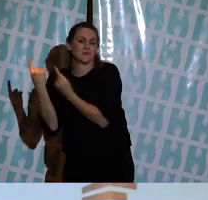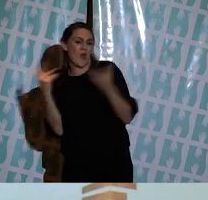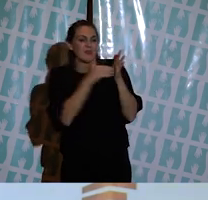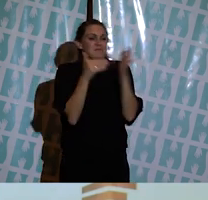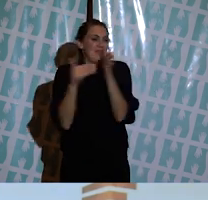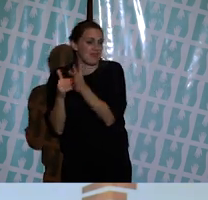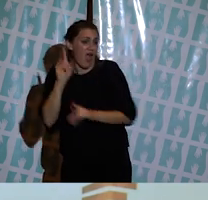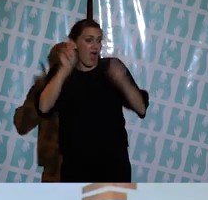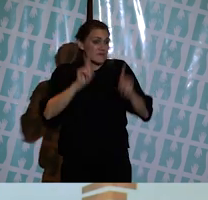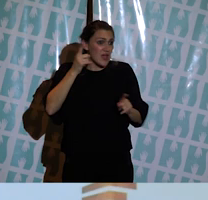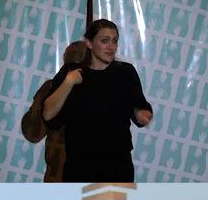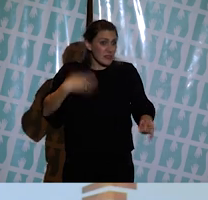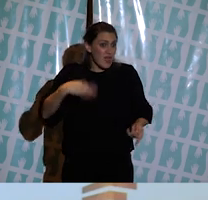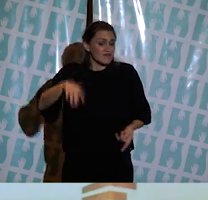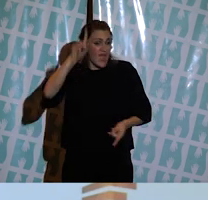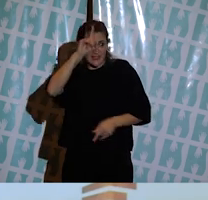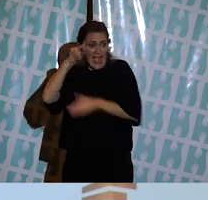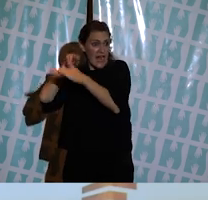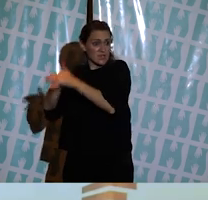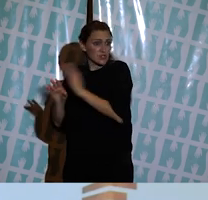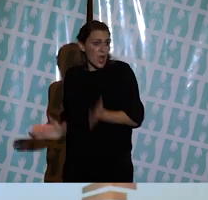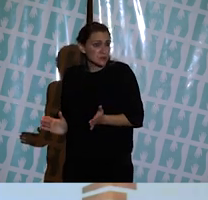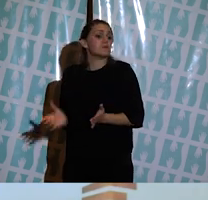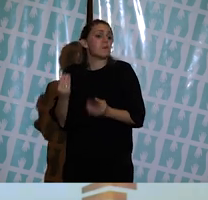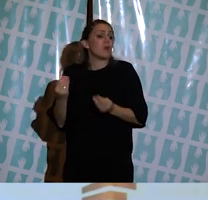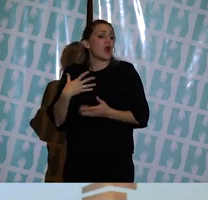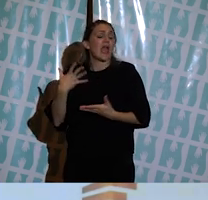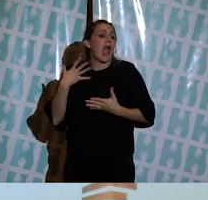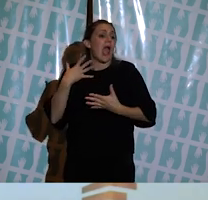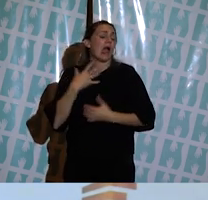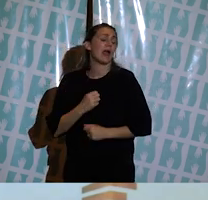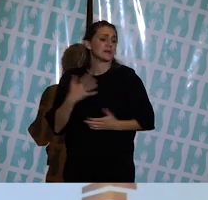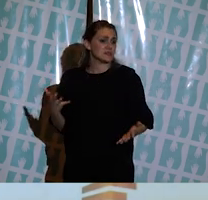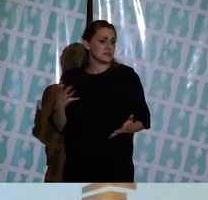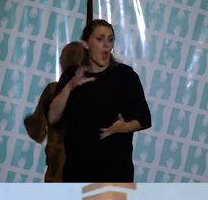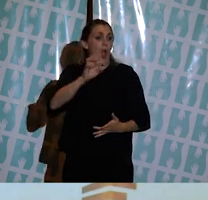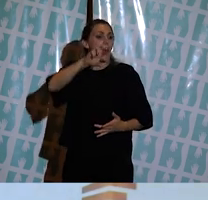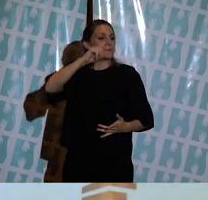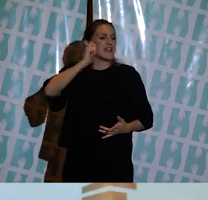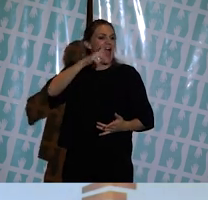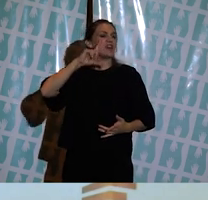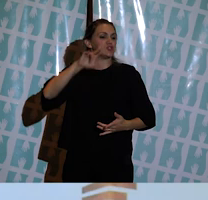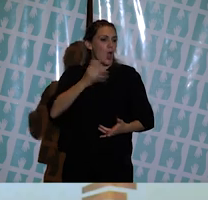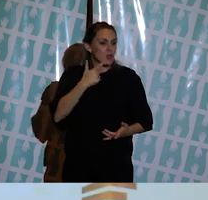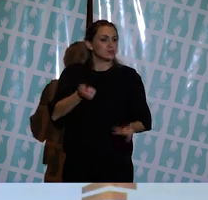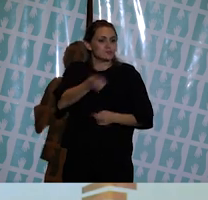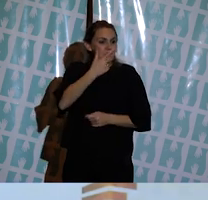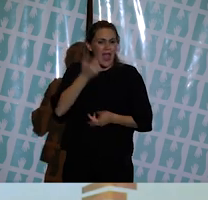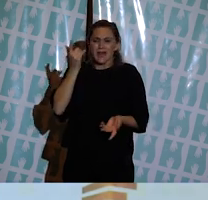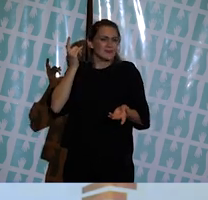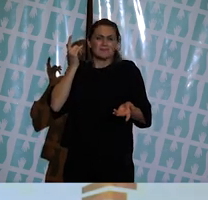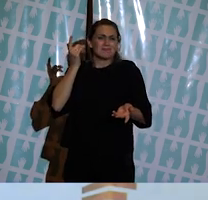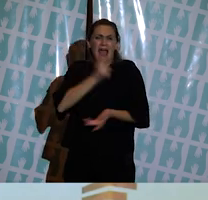estar internado y necesita tenerlo dormido, porque el síndrome de abstinencia es horrible. Por ejemplo, el de los opiáceos, si no está más o menos dormido, es una